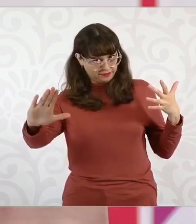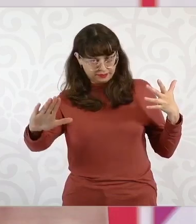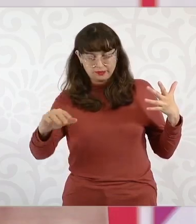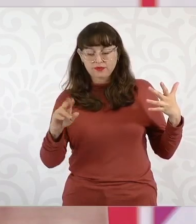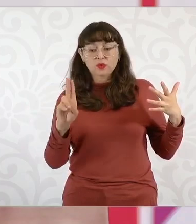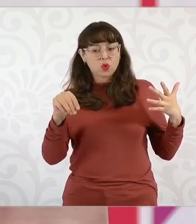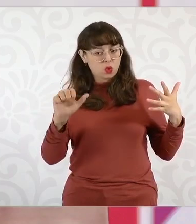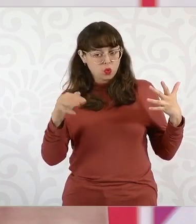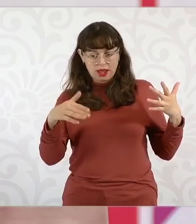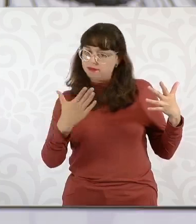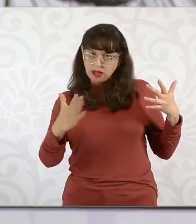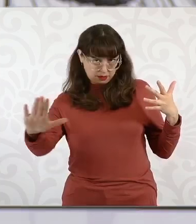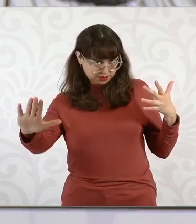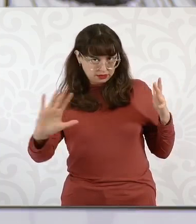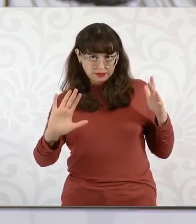la plataforma.